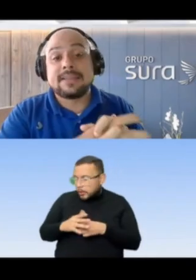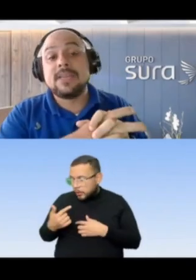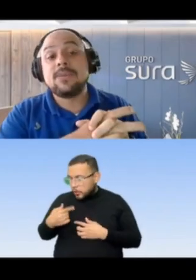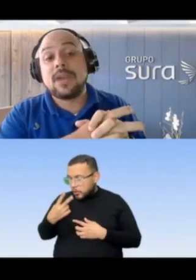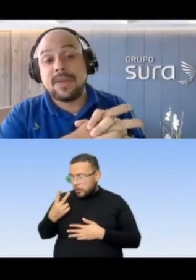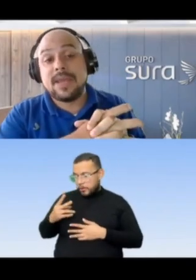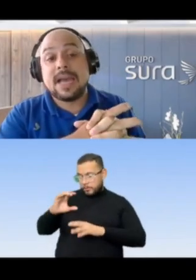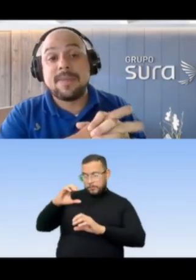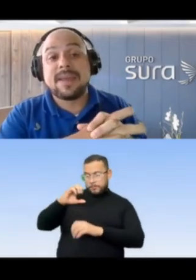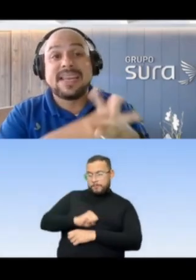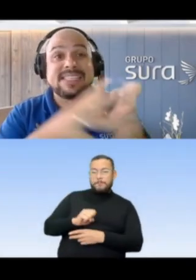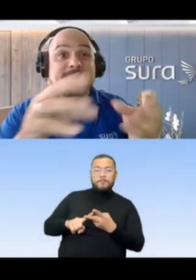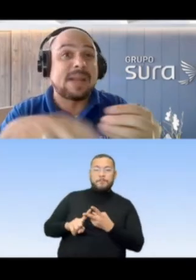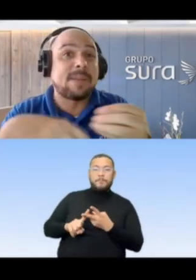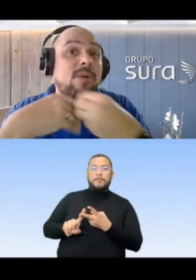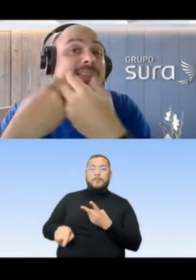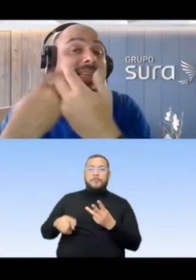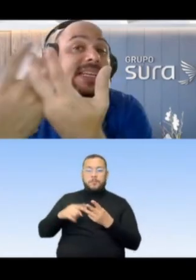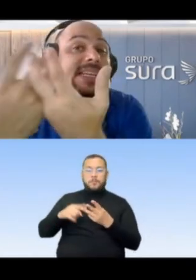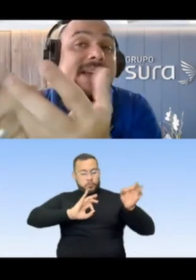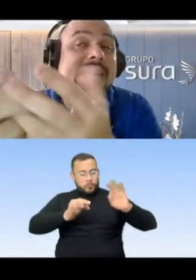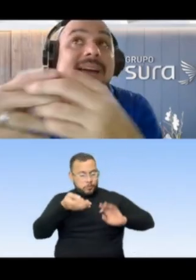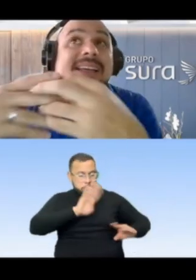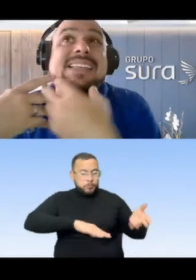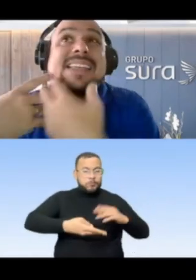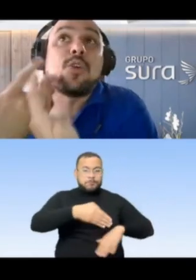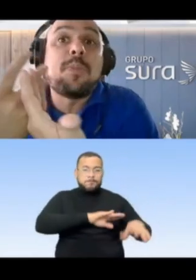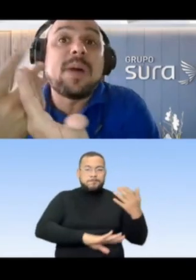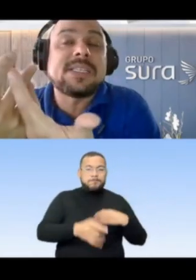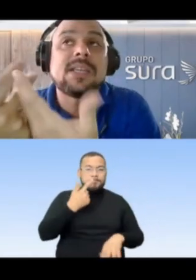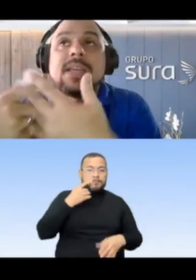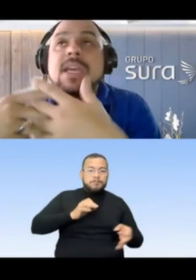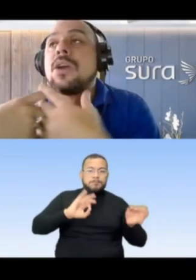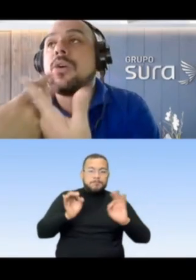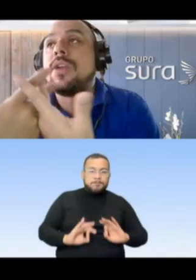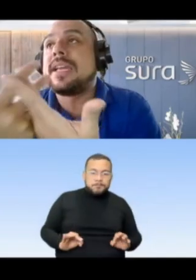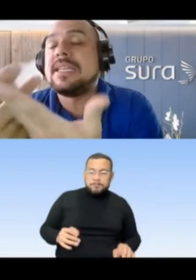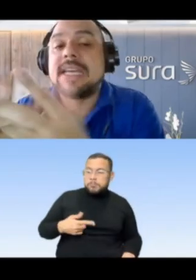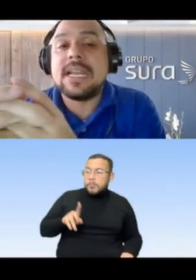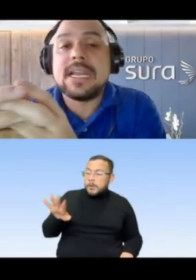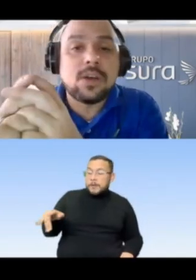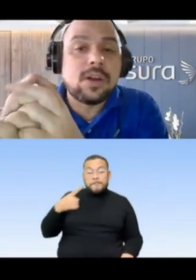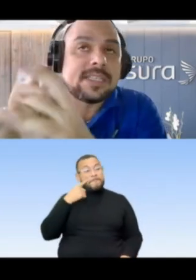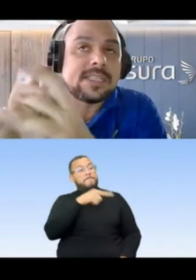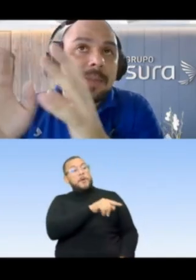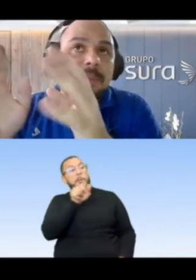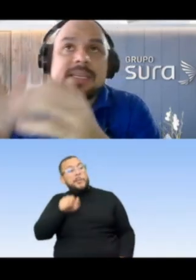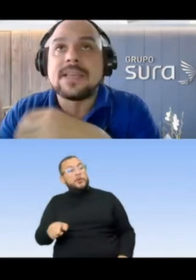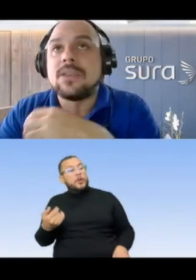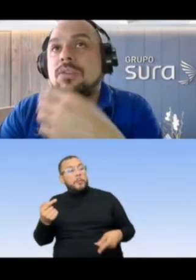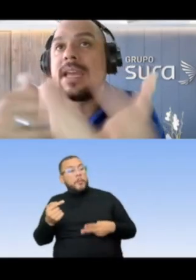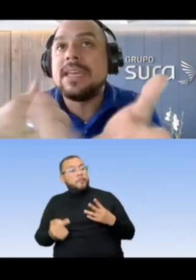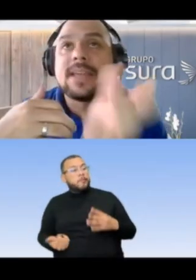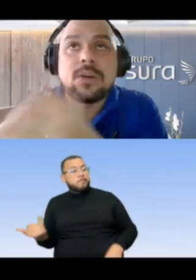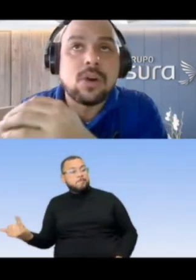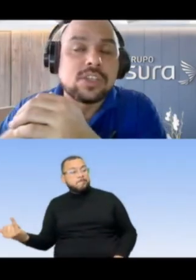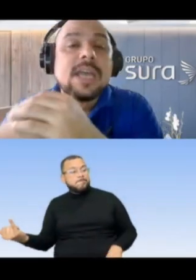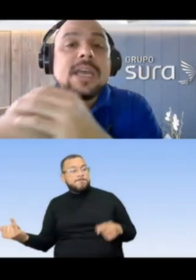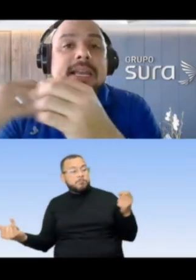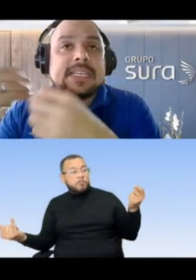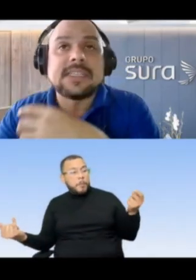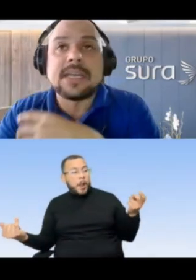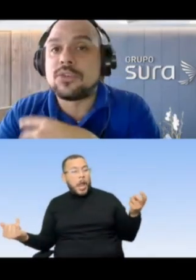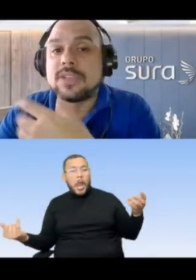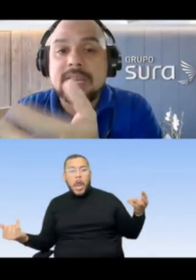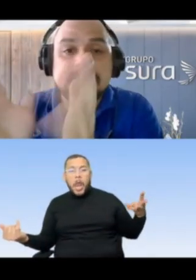brigadista, activo la brigada de emergencias para poder decirle a la brigada, vea, es que tengo un paciente con XY lesiones, está presentando tal y tal